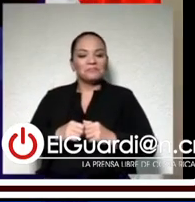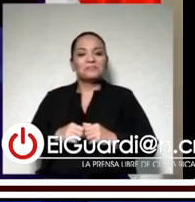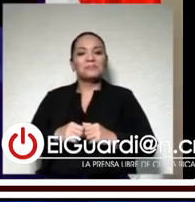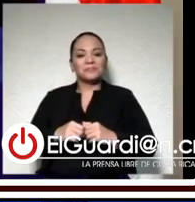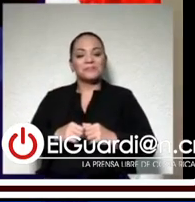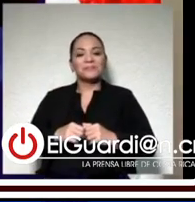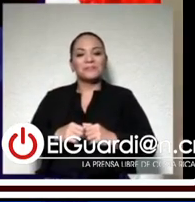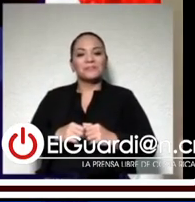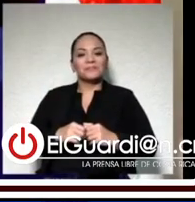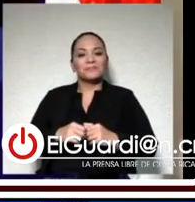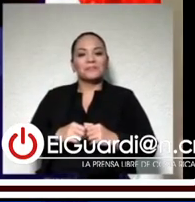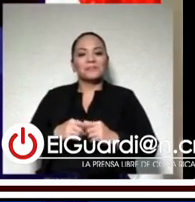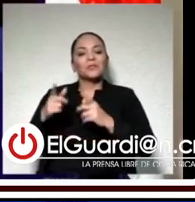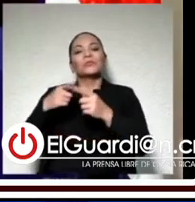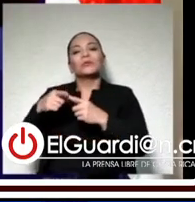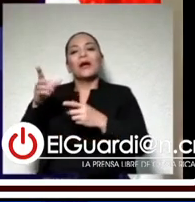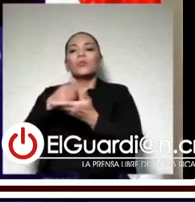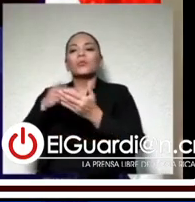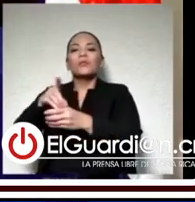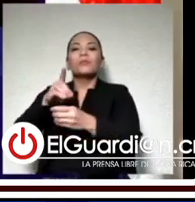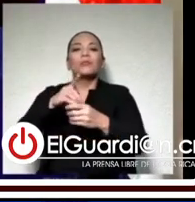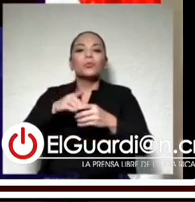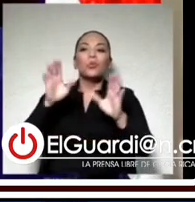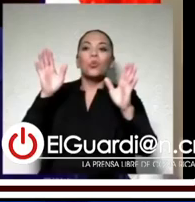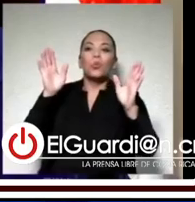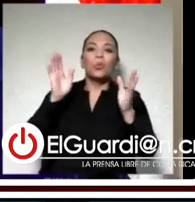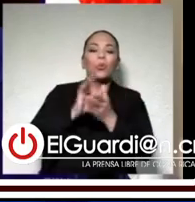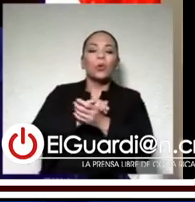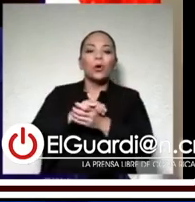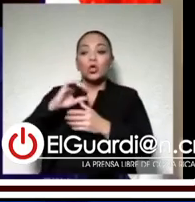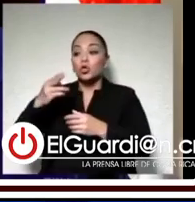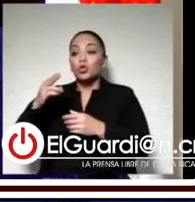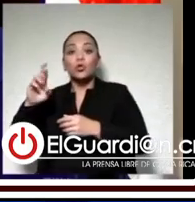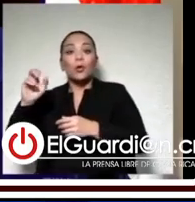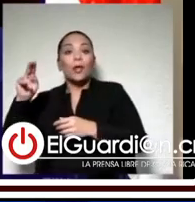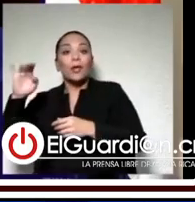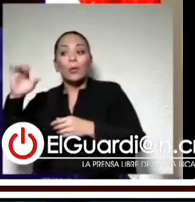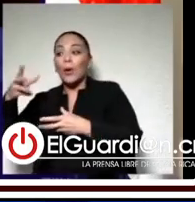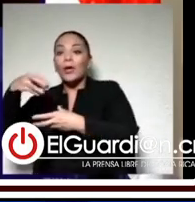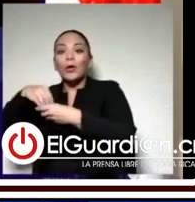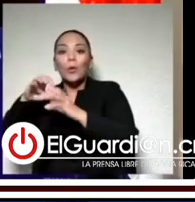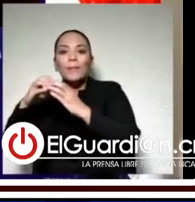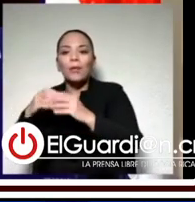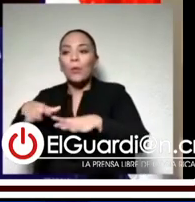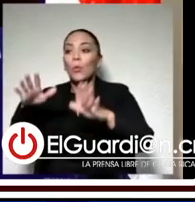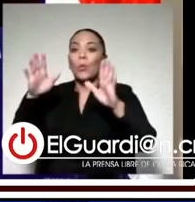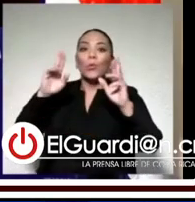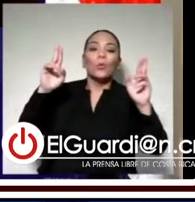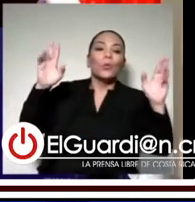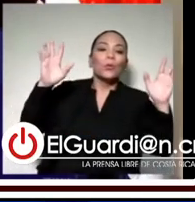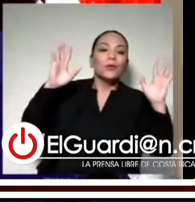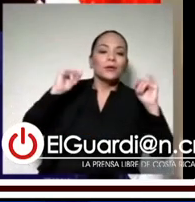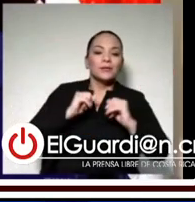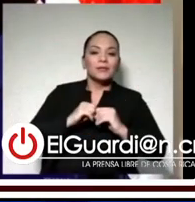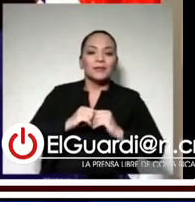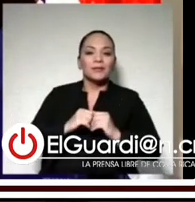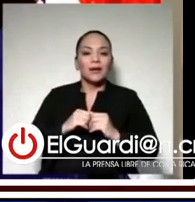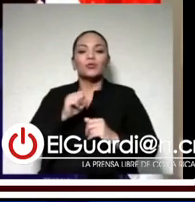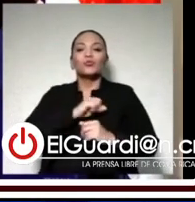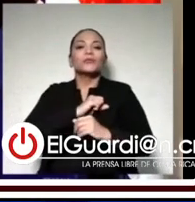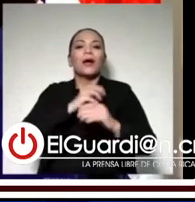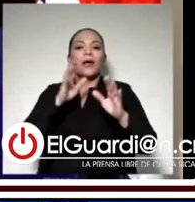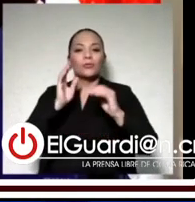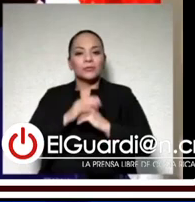Y entonces ahí andan ciertos diputados, está Choreco en ese comité, ahí viene